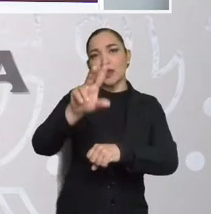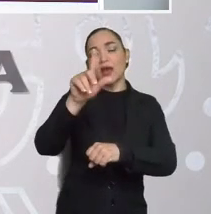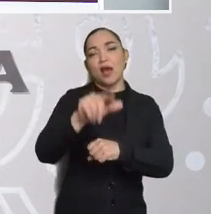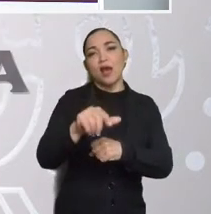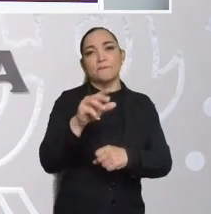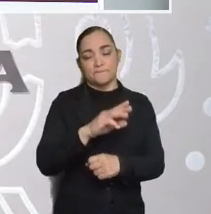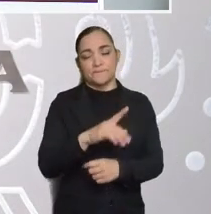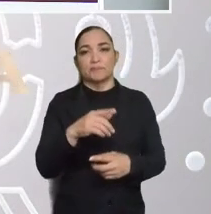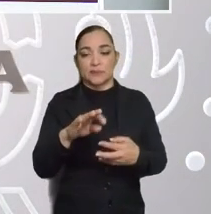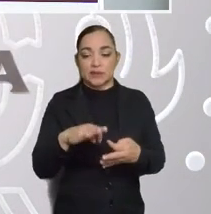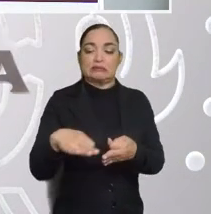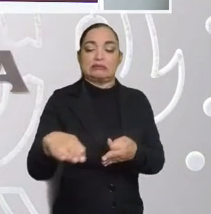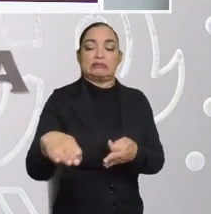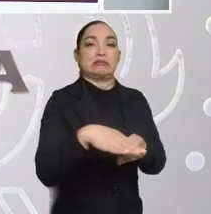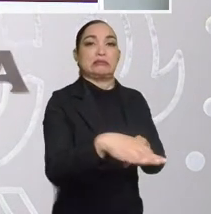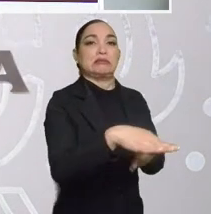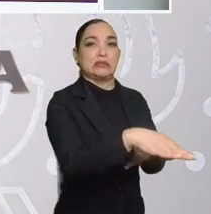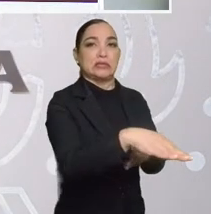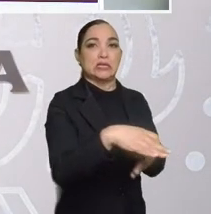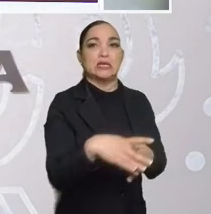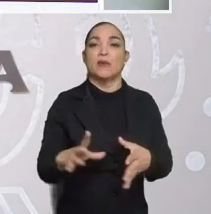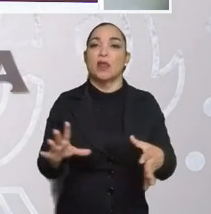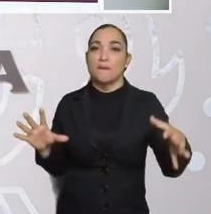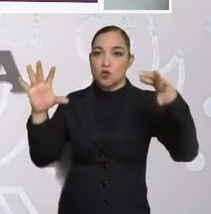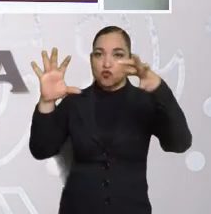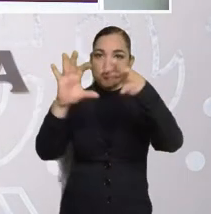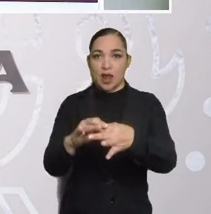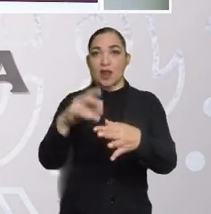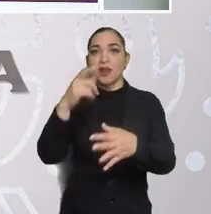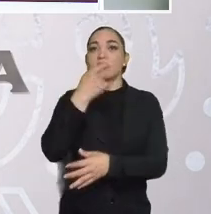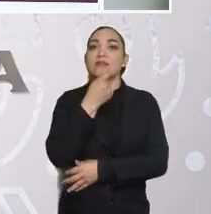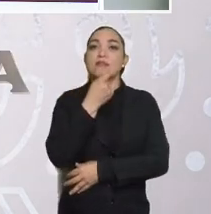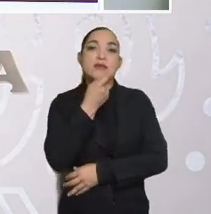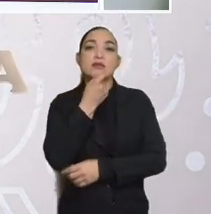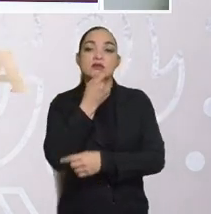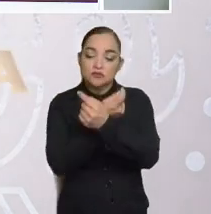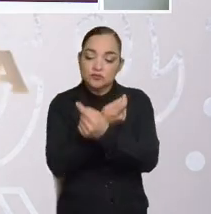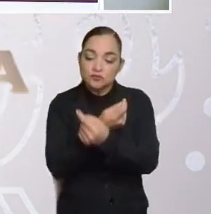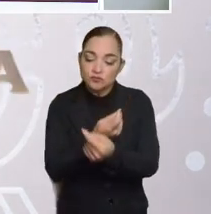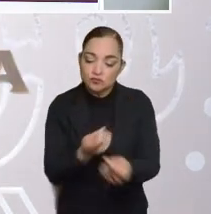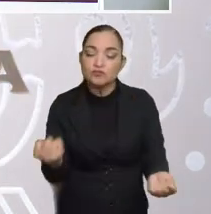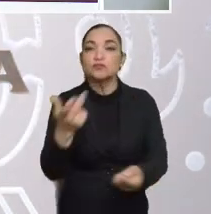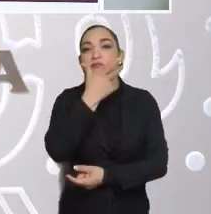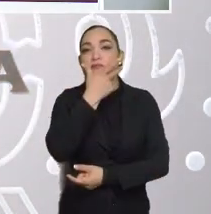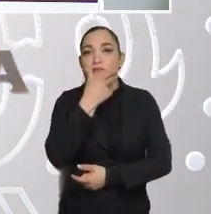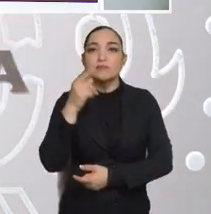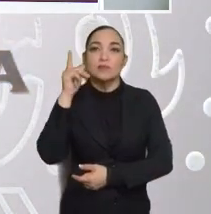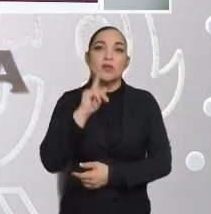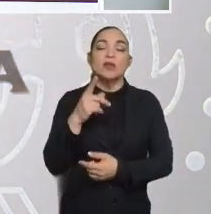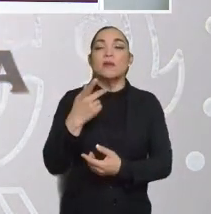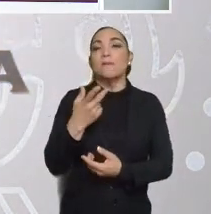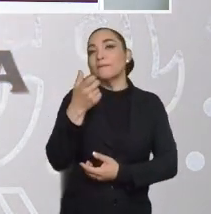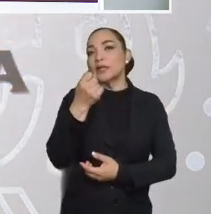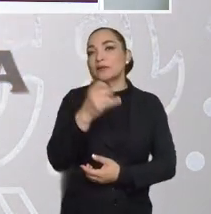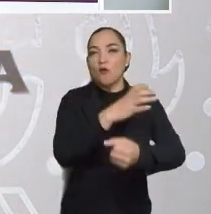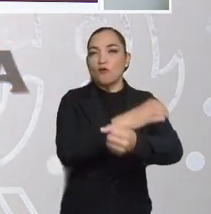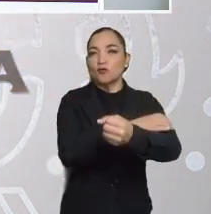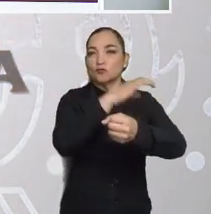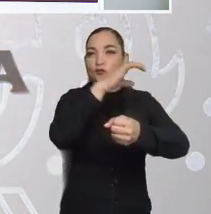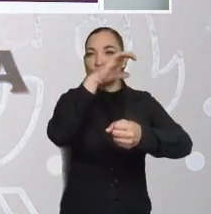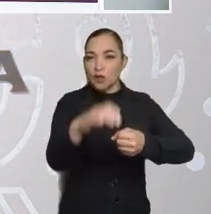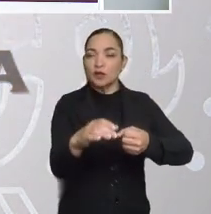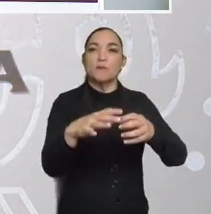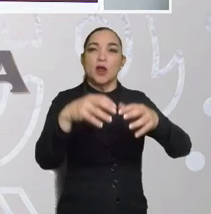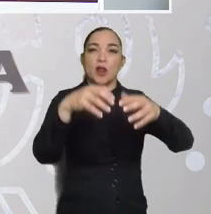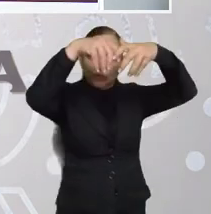sobre todo vinculando a niñas y a niños en este tema. Estamos también trabajando la consolidación de la estructura de atención de